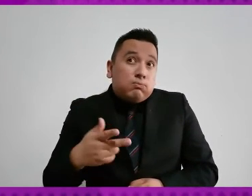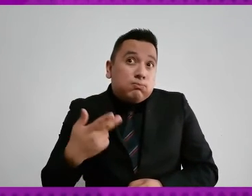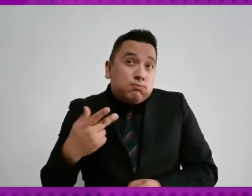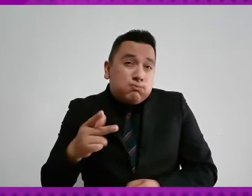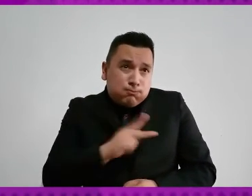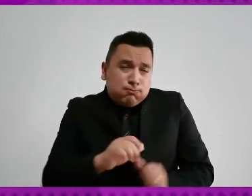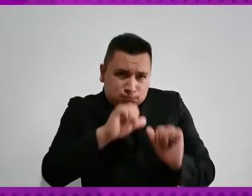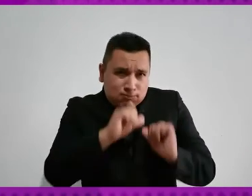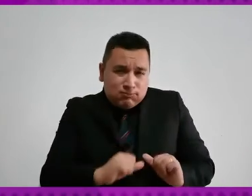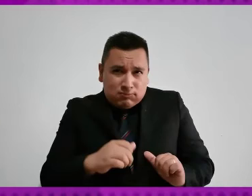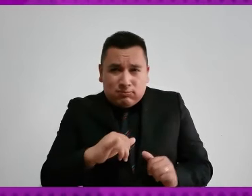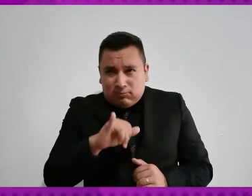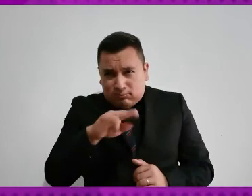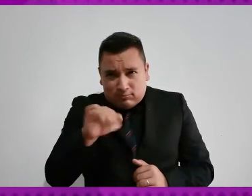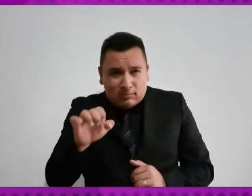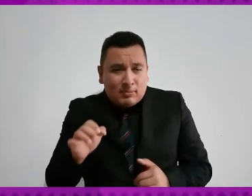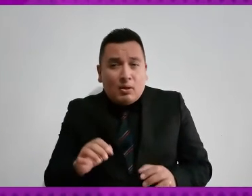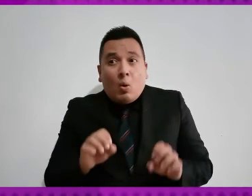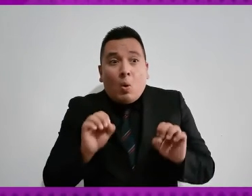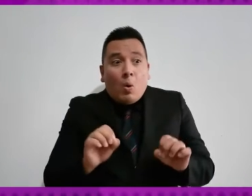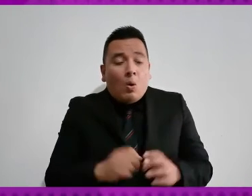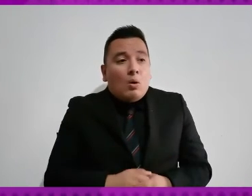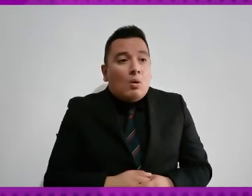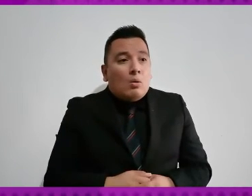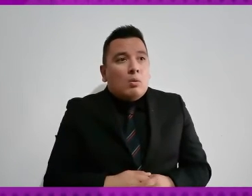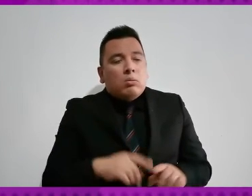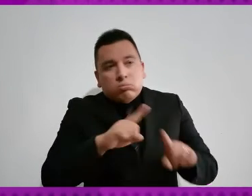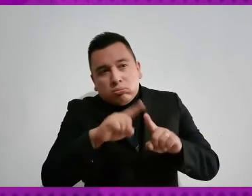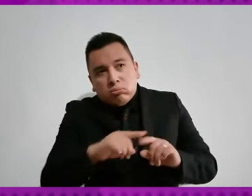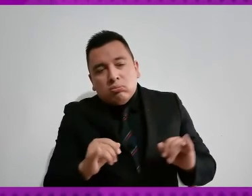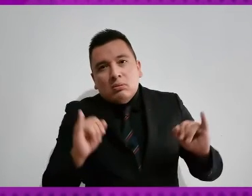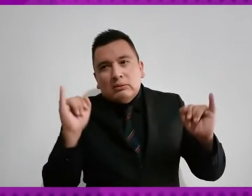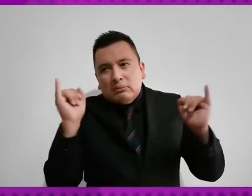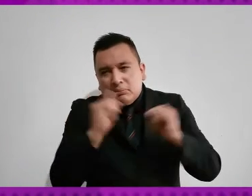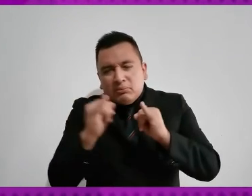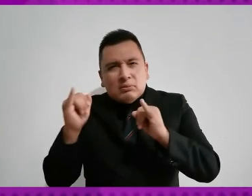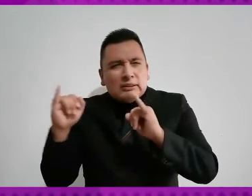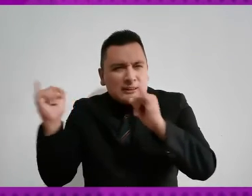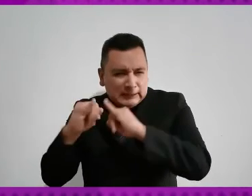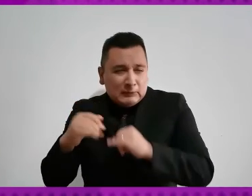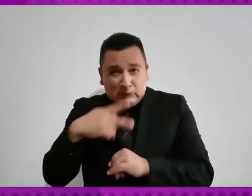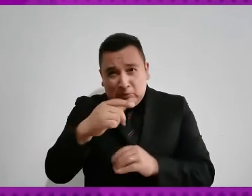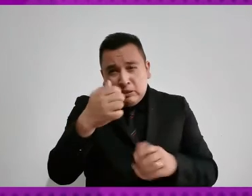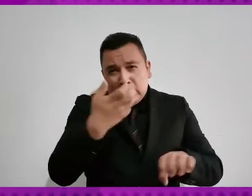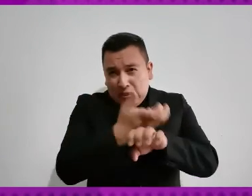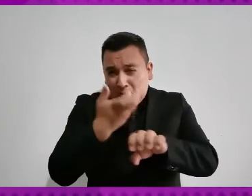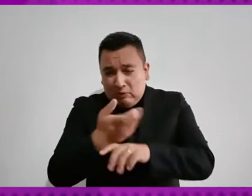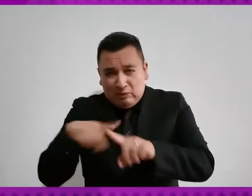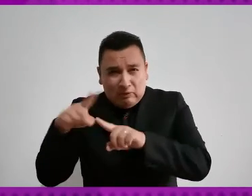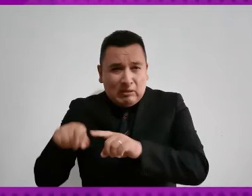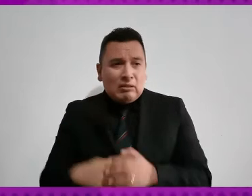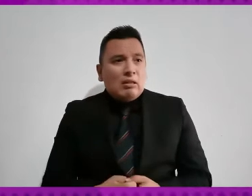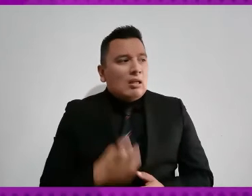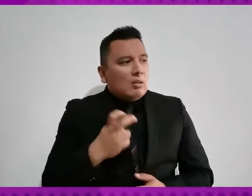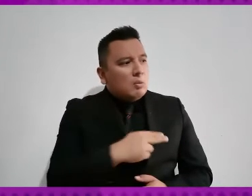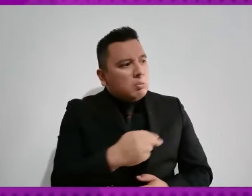de las autoridades electorales locales como del Instituto Nacional Electoral. Creo que hay este valor